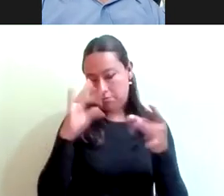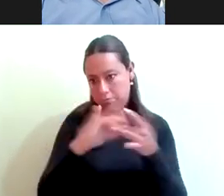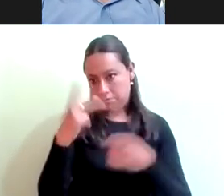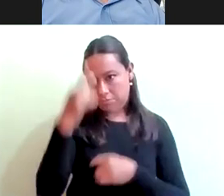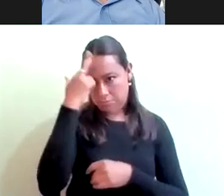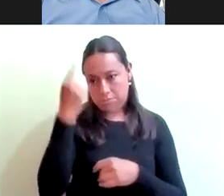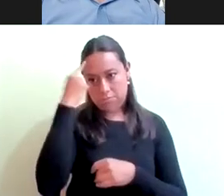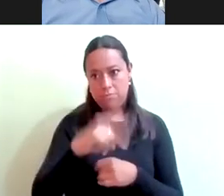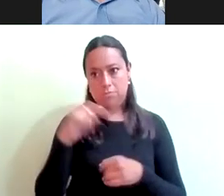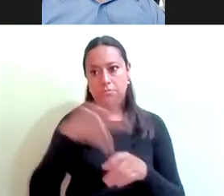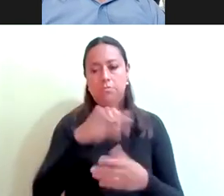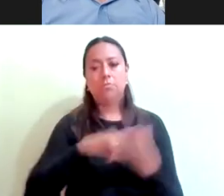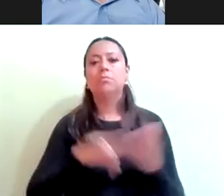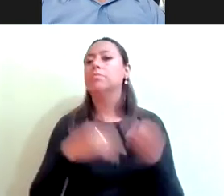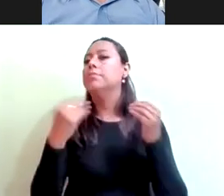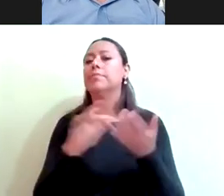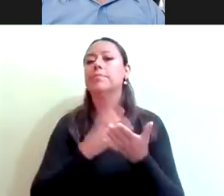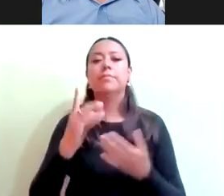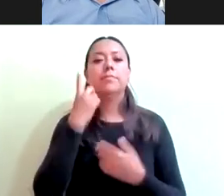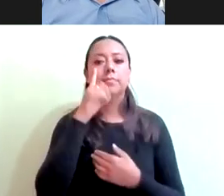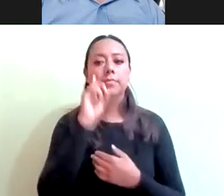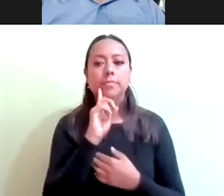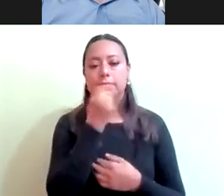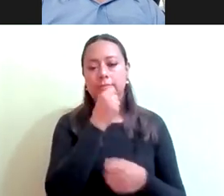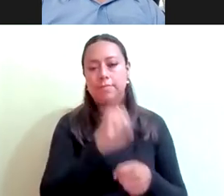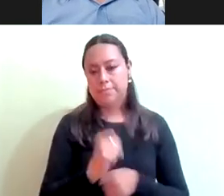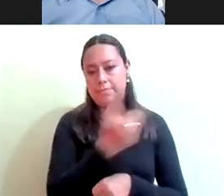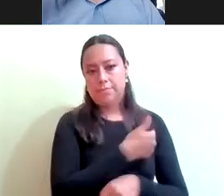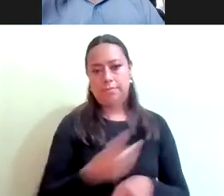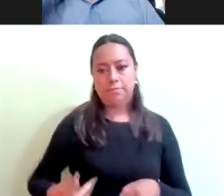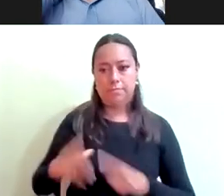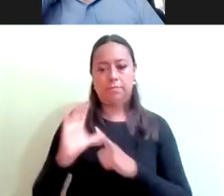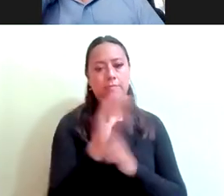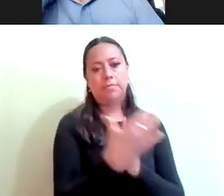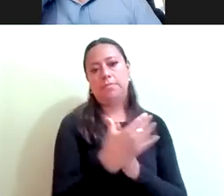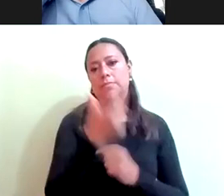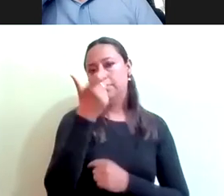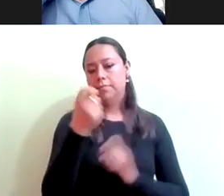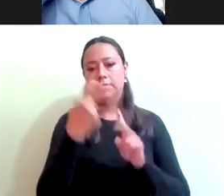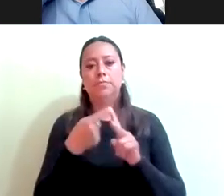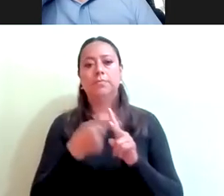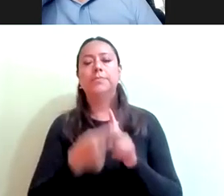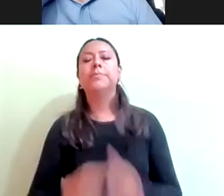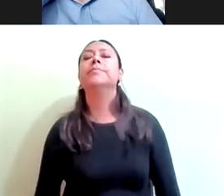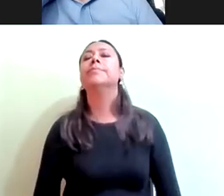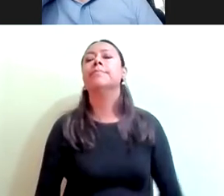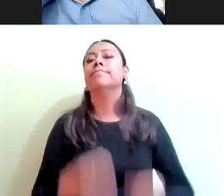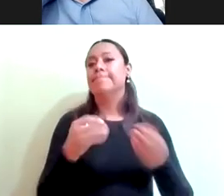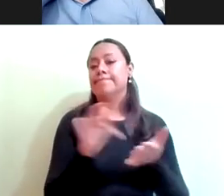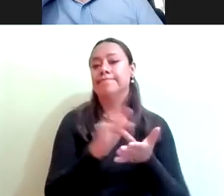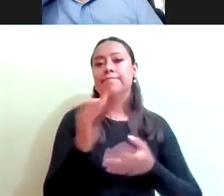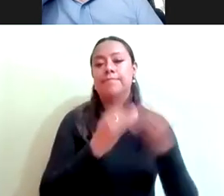gracias, diputada, secretaria y presidenta de la Comisión de Presupuesto. Gracias a todas y